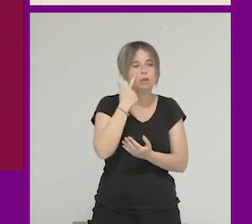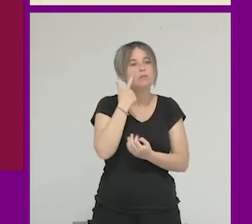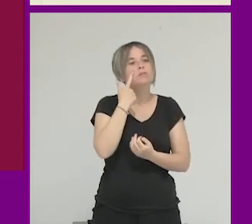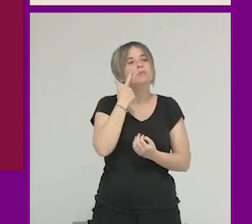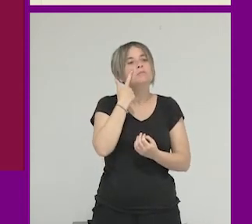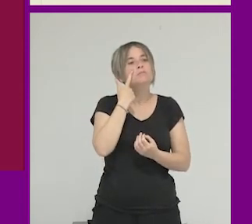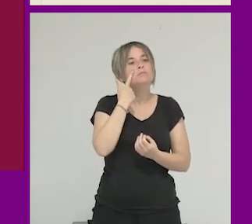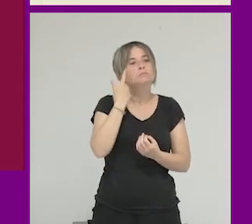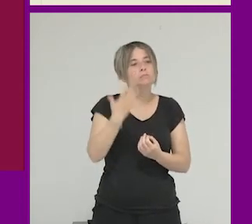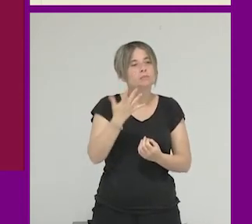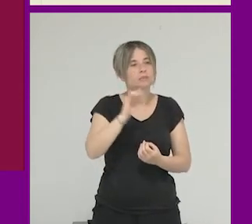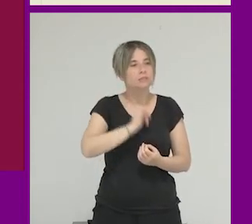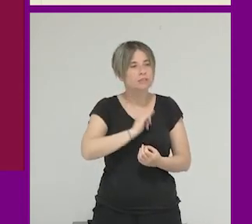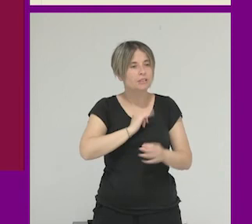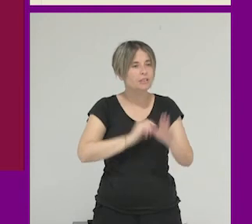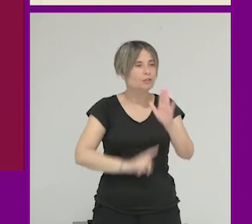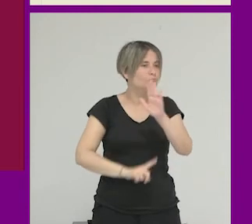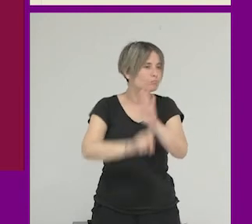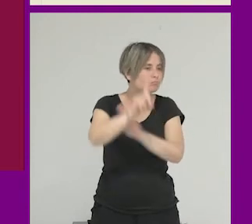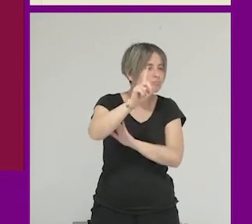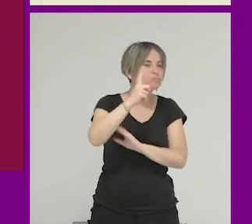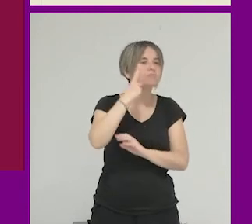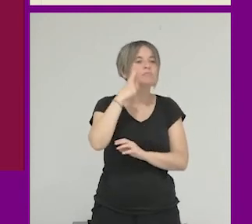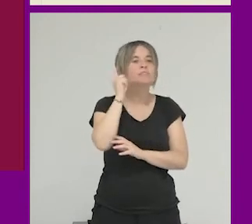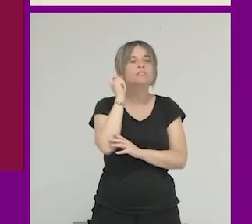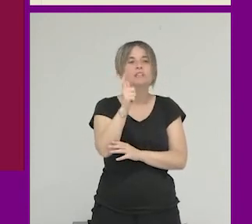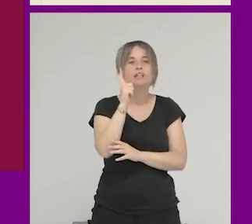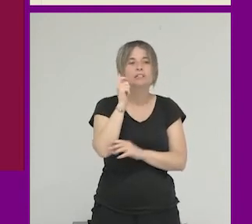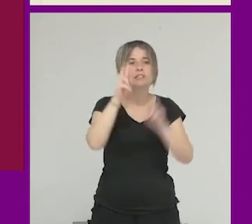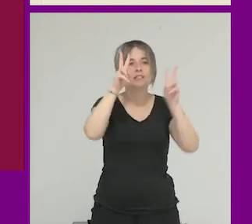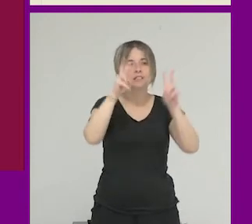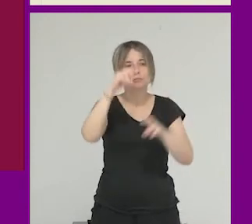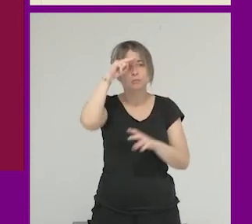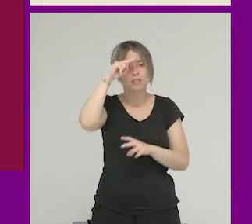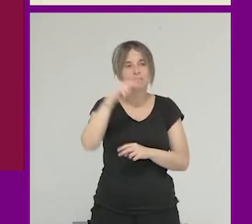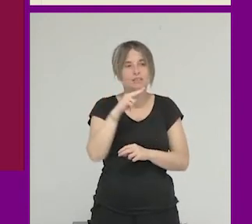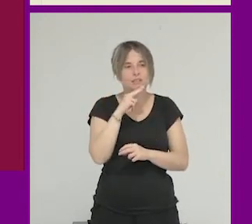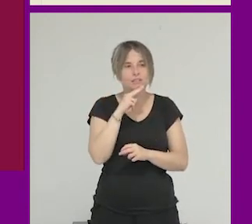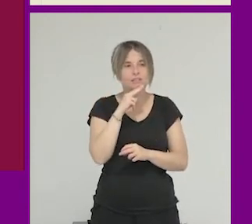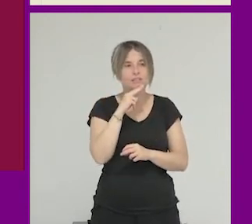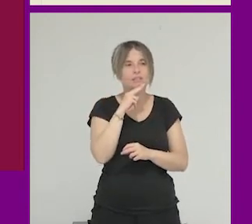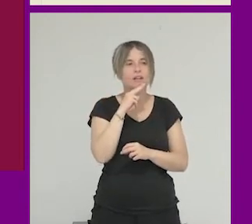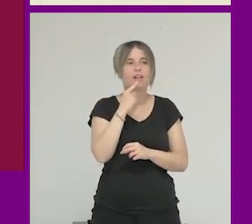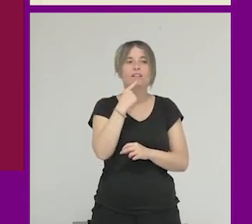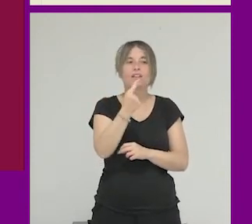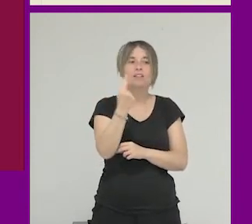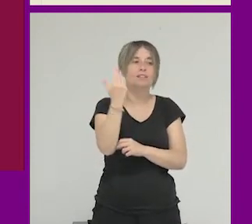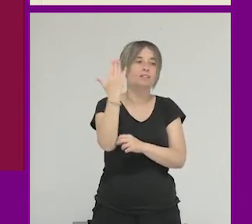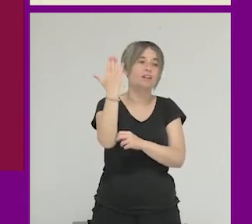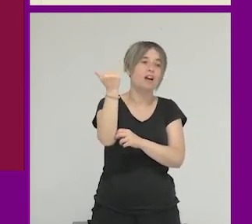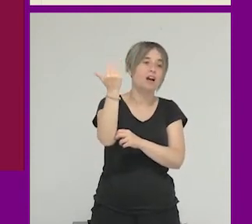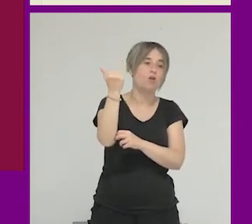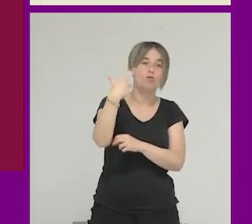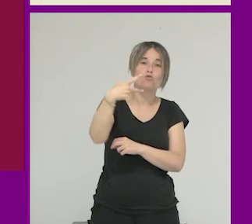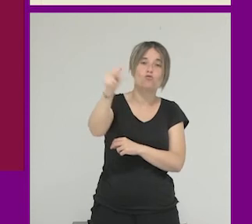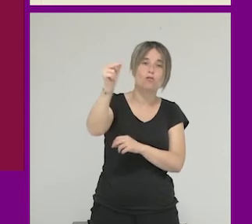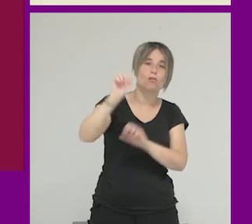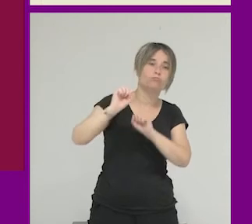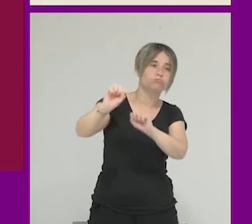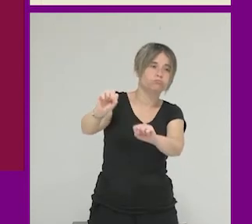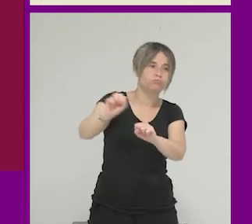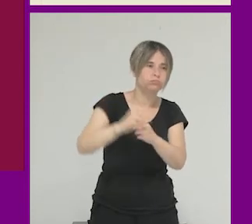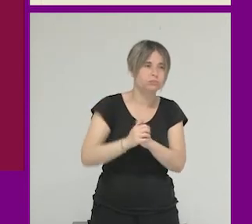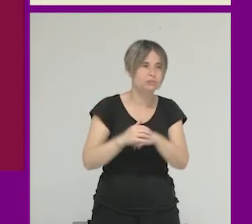horretan askotan aitatasuna diagur esatea da oinarria,